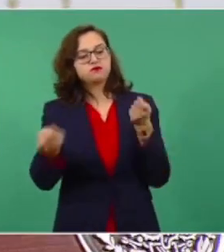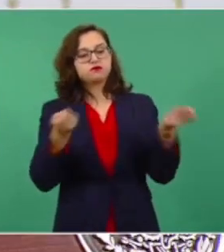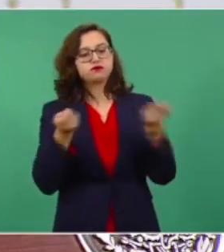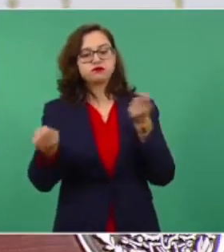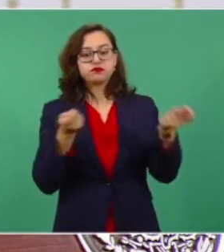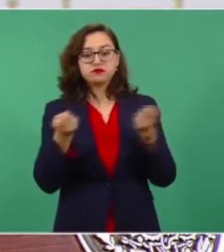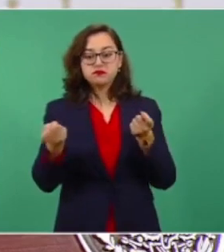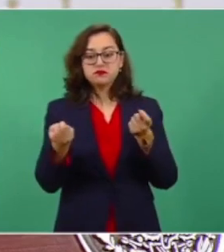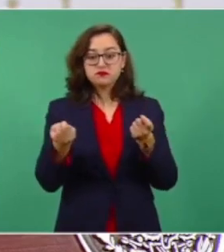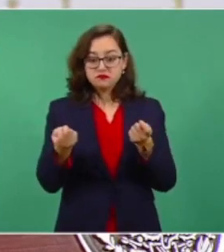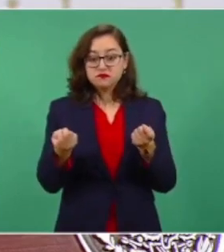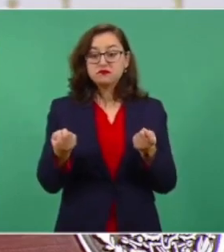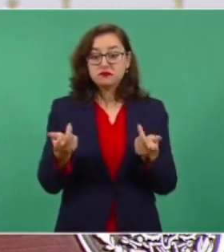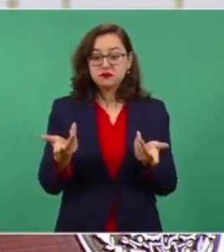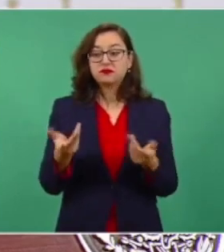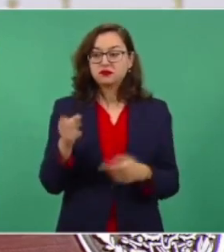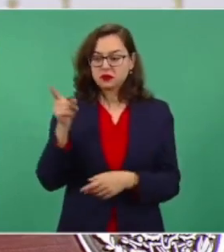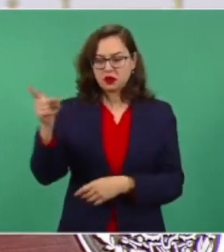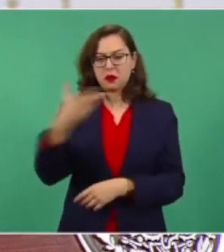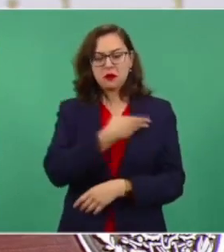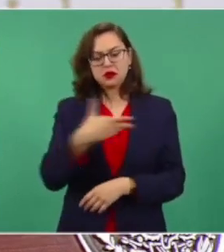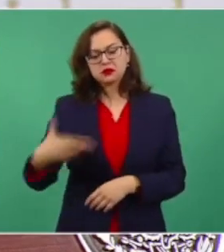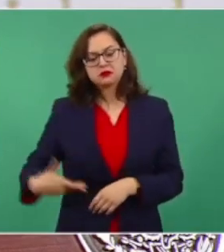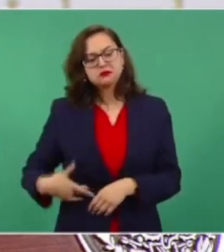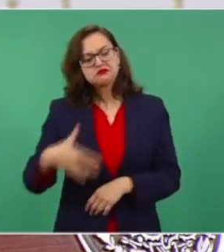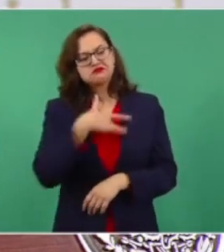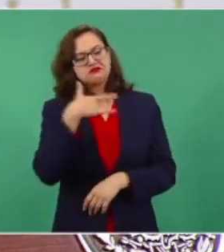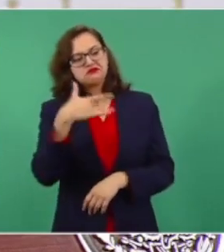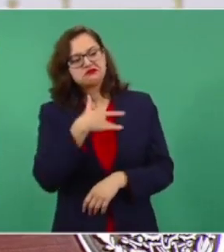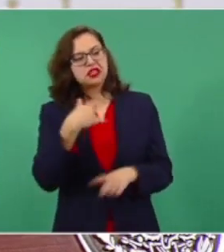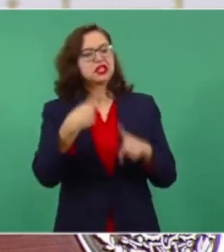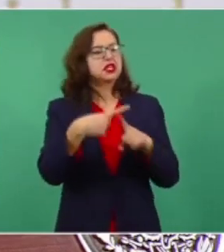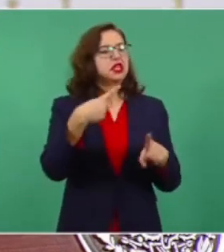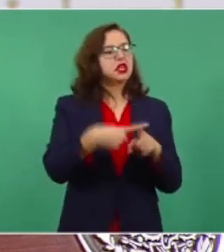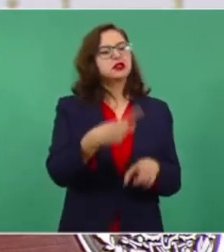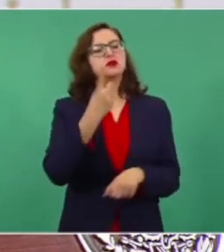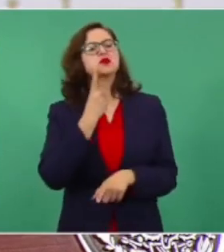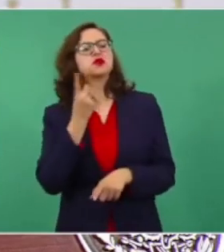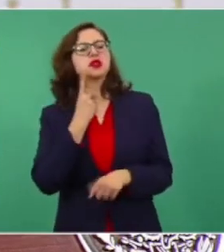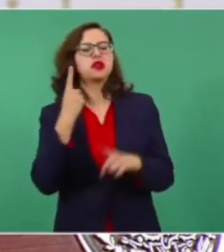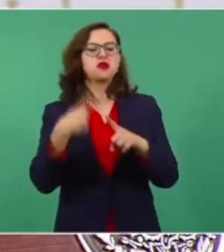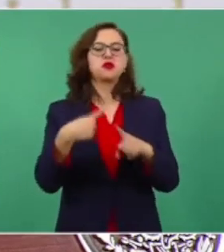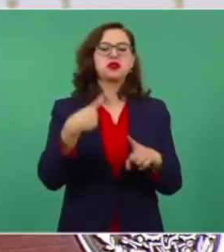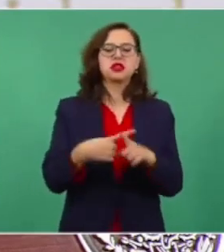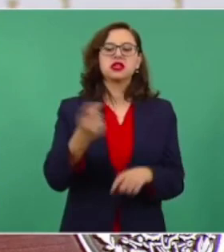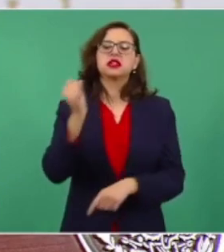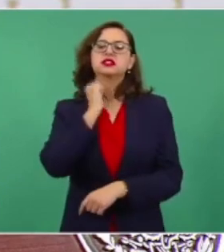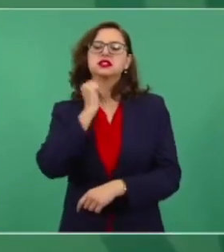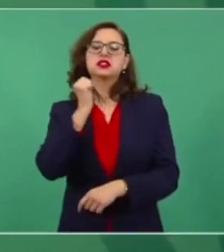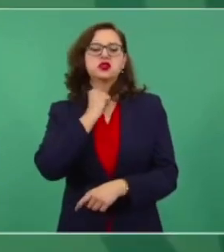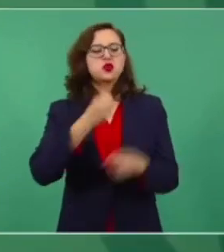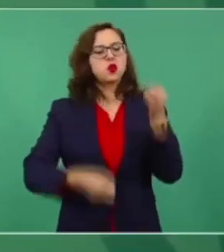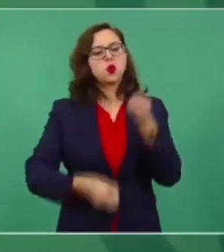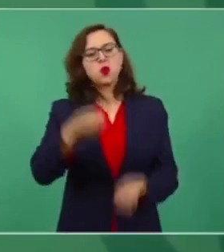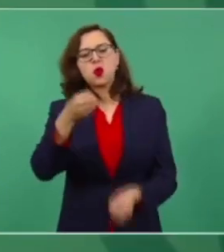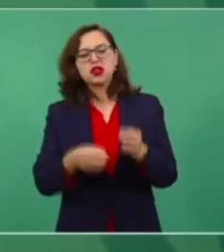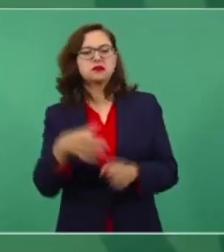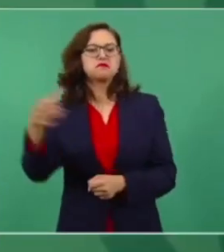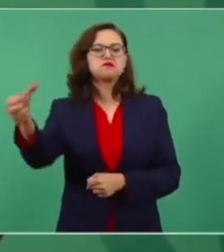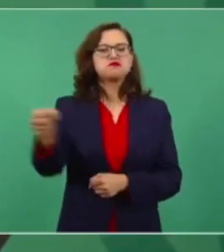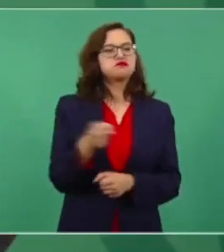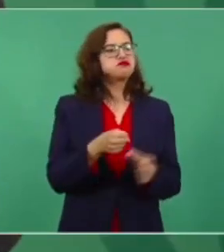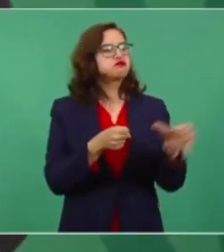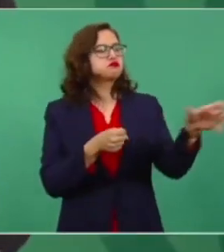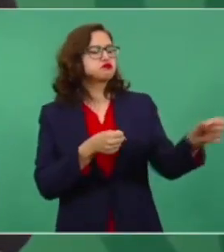ponía a los diputados, a los senadores, a los jueces, a los magistrados, a los